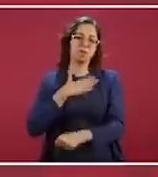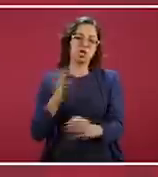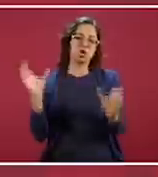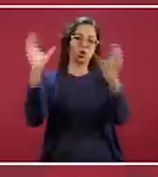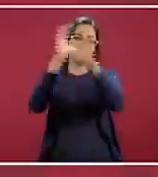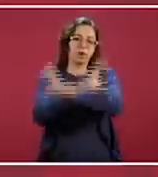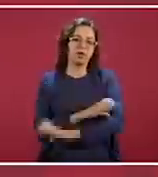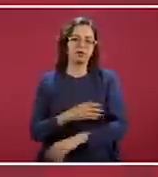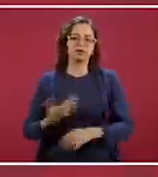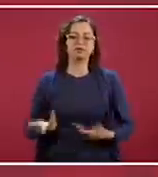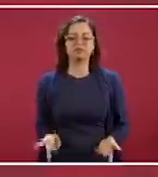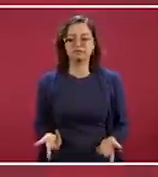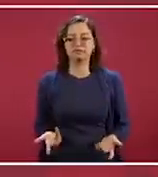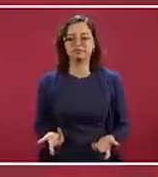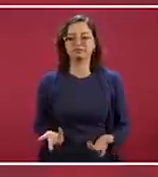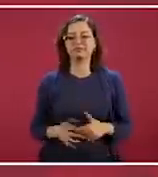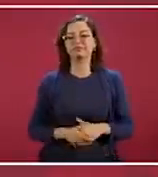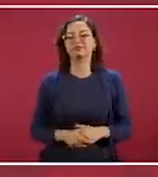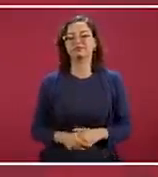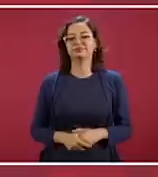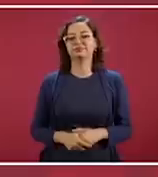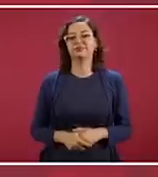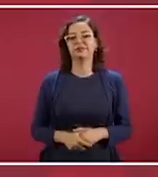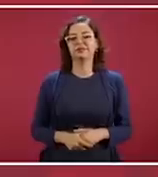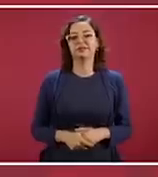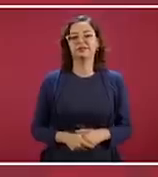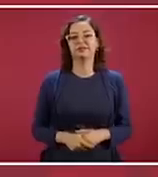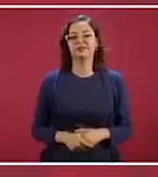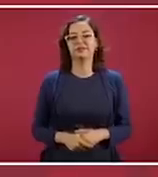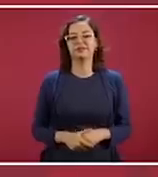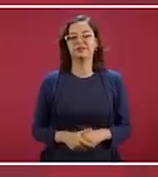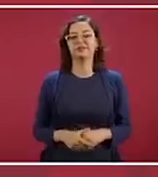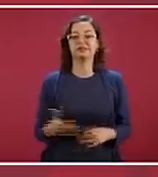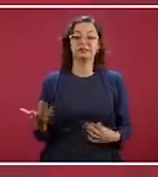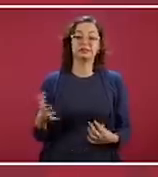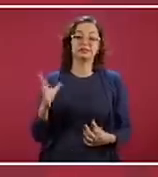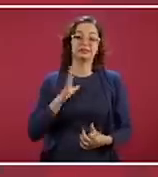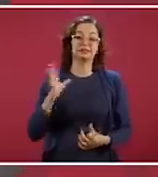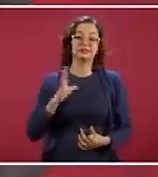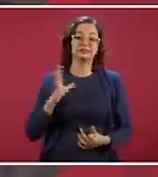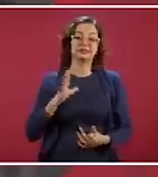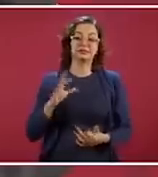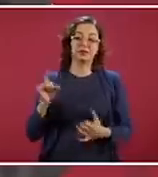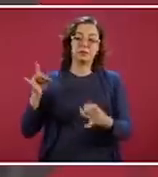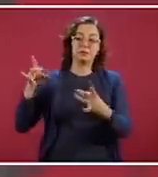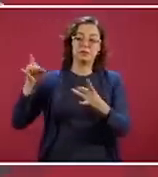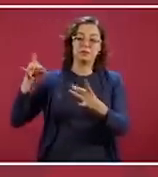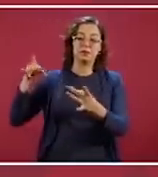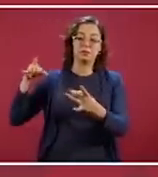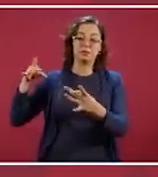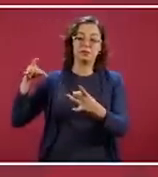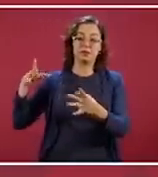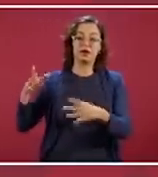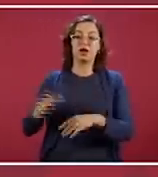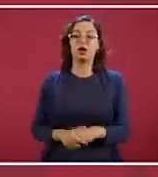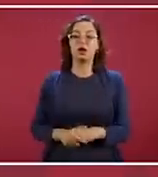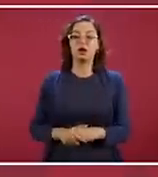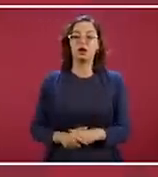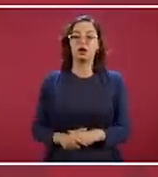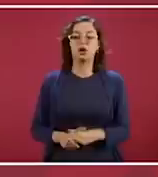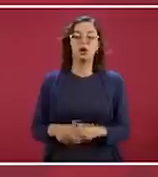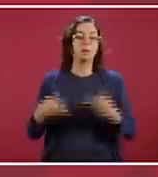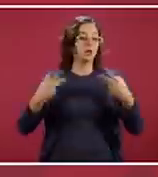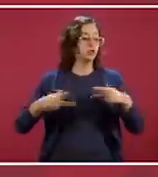Y empezaron a llegar los telegramas. Acá en Tamaulipas todos estamos a favor de Manuel González.